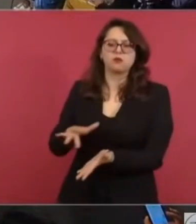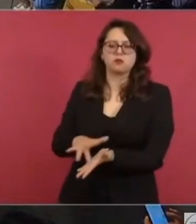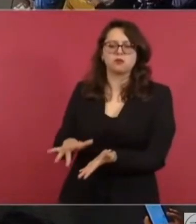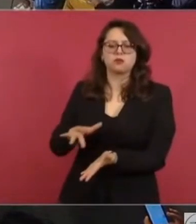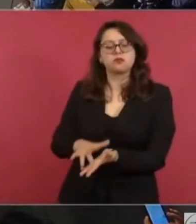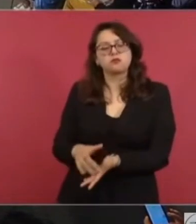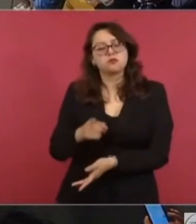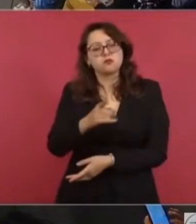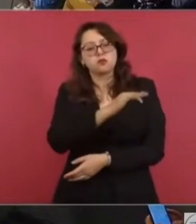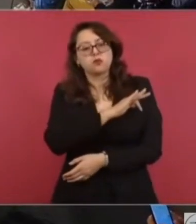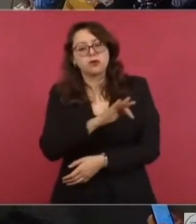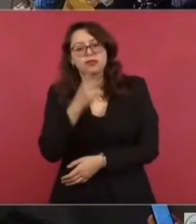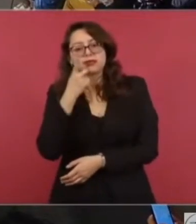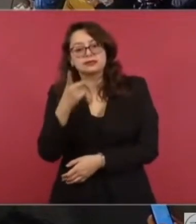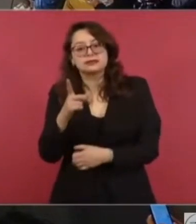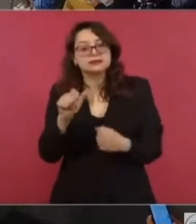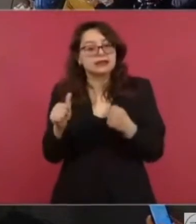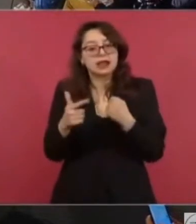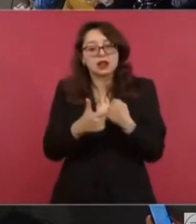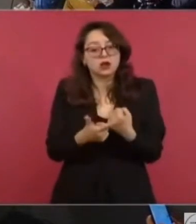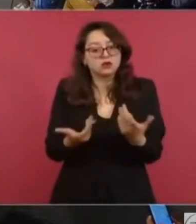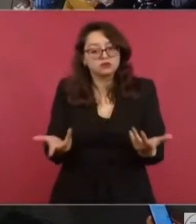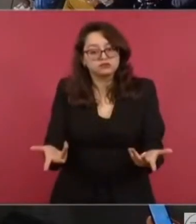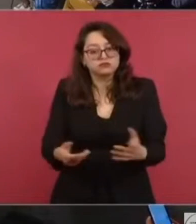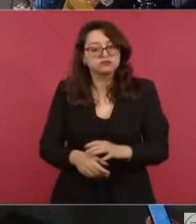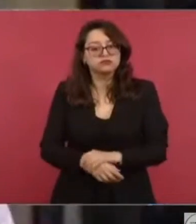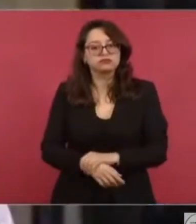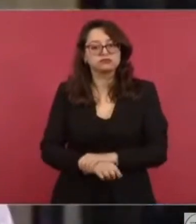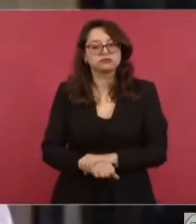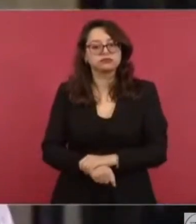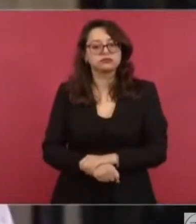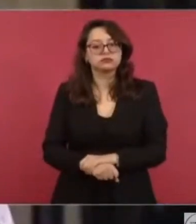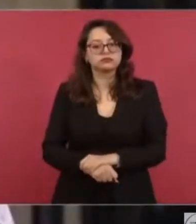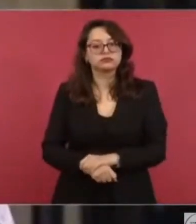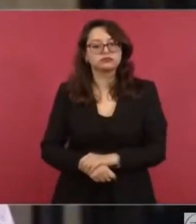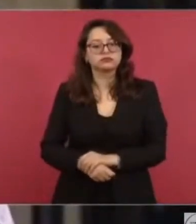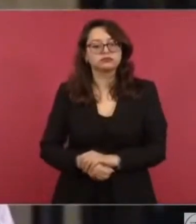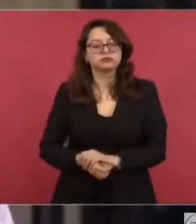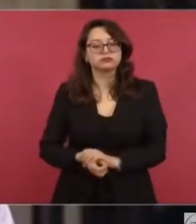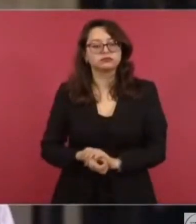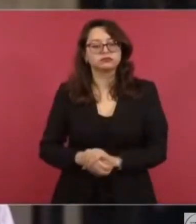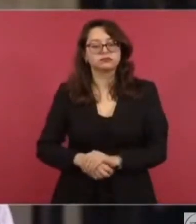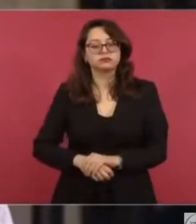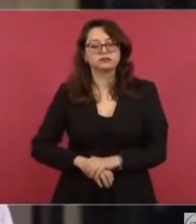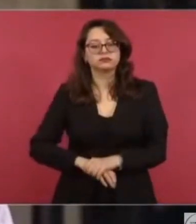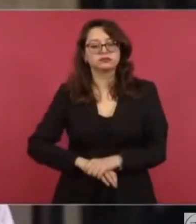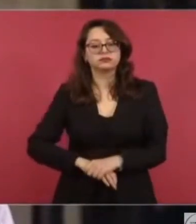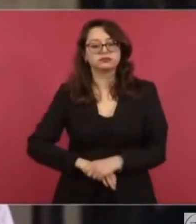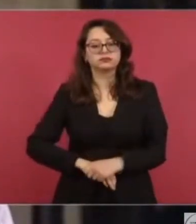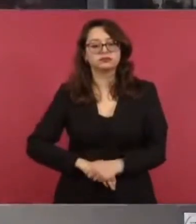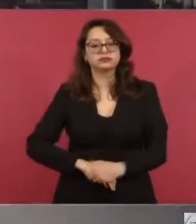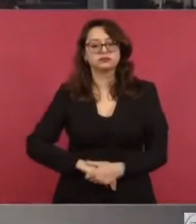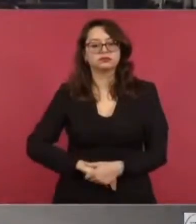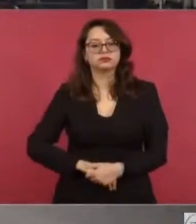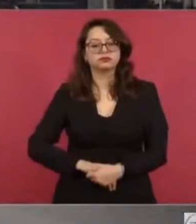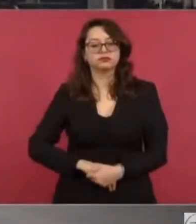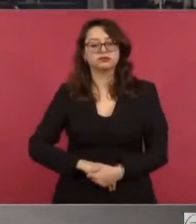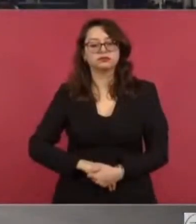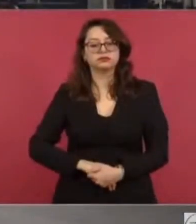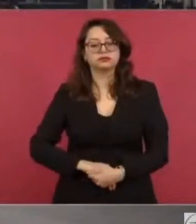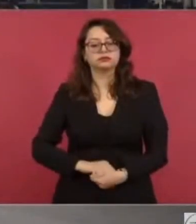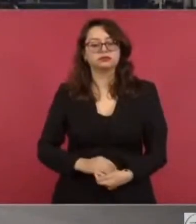le podría decir a estas personas jubiladas de la comisión? Bueno, yo creo que ellos